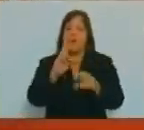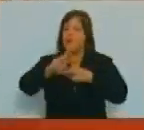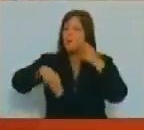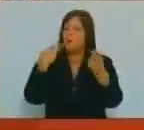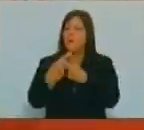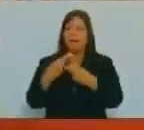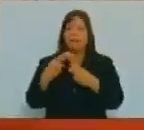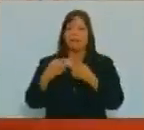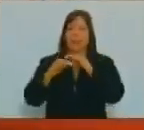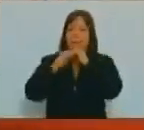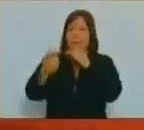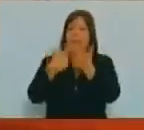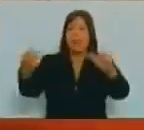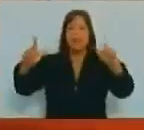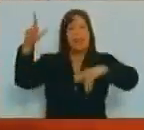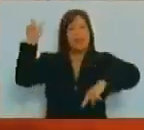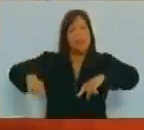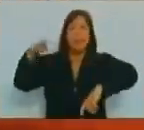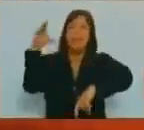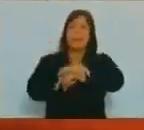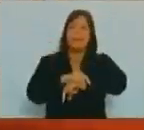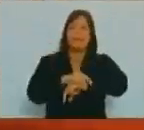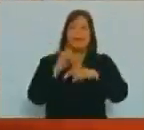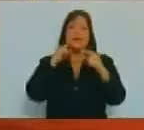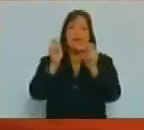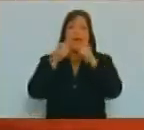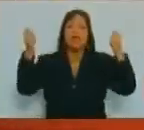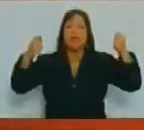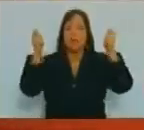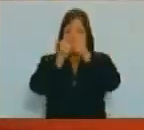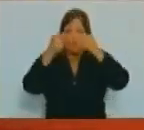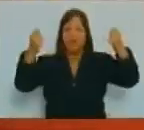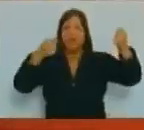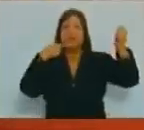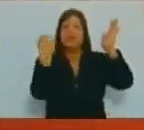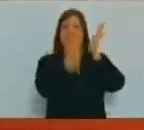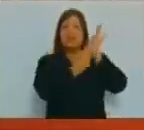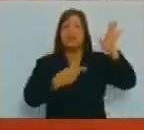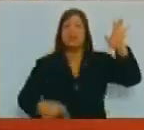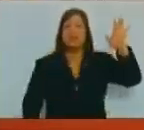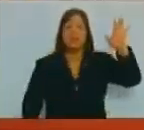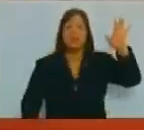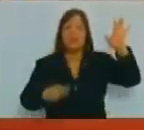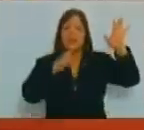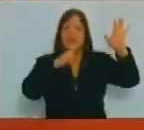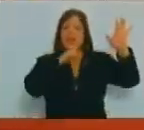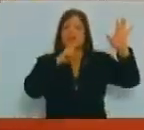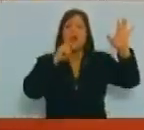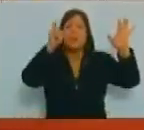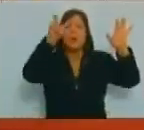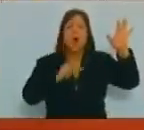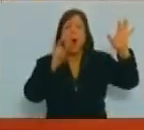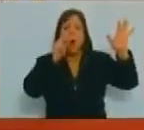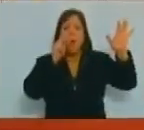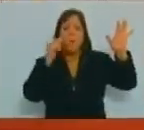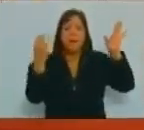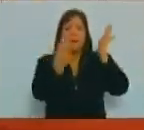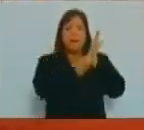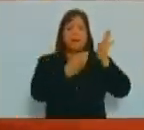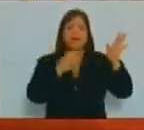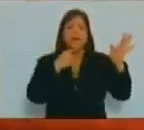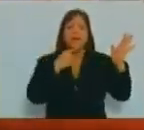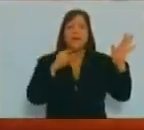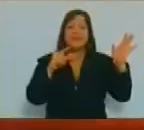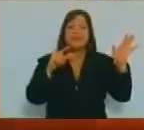quien habla en el país y en las páginas de los diarios del crimen del yang hergueta ustedes saben